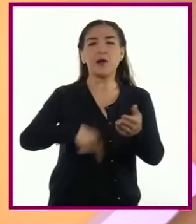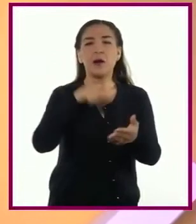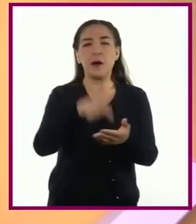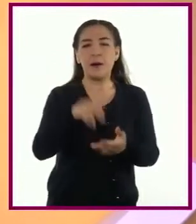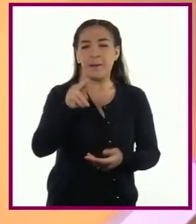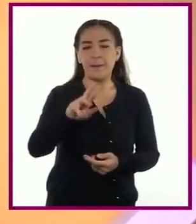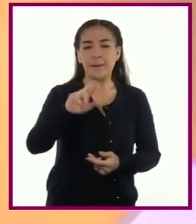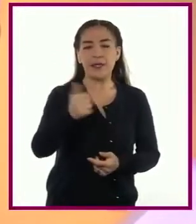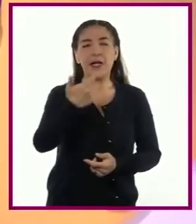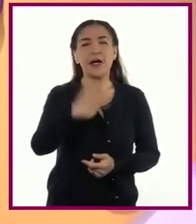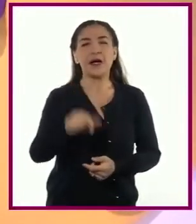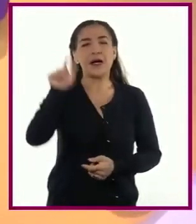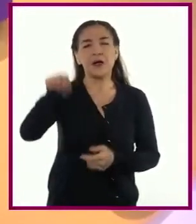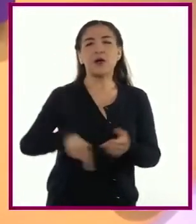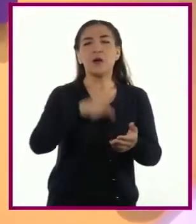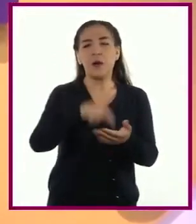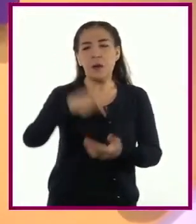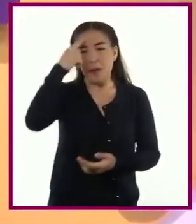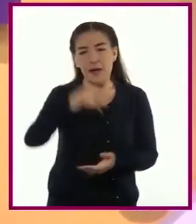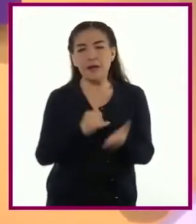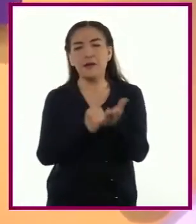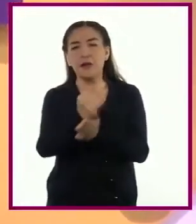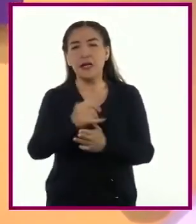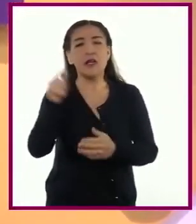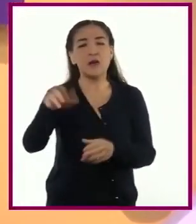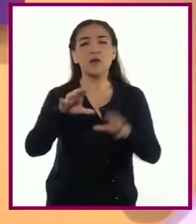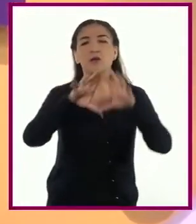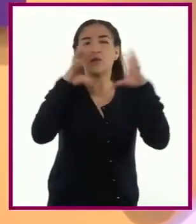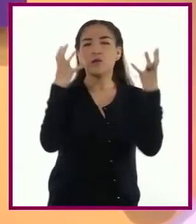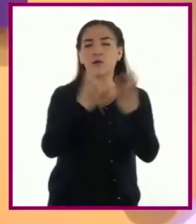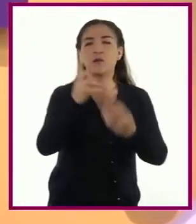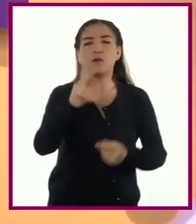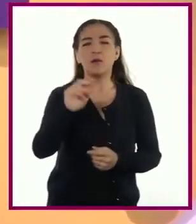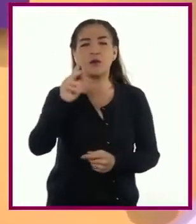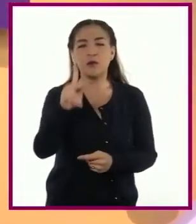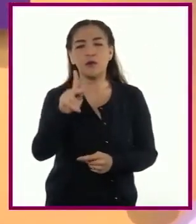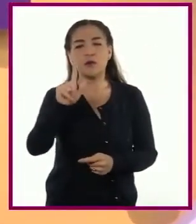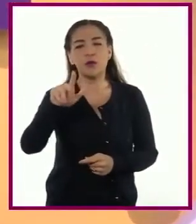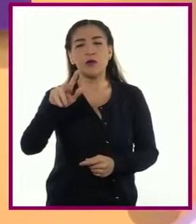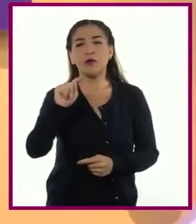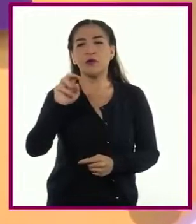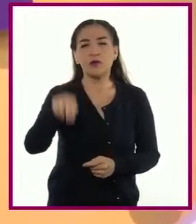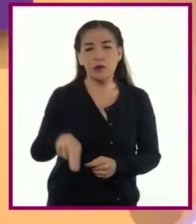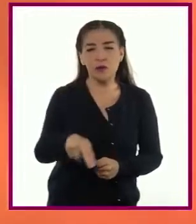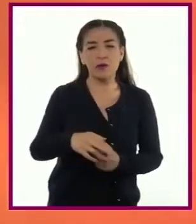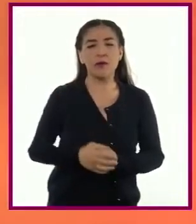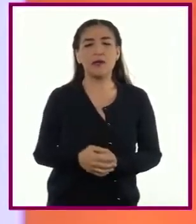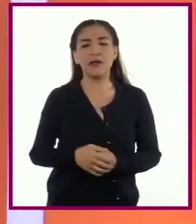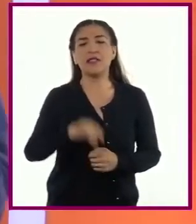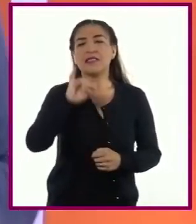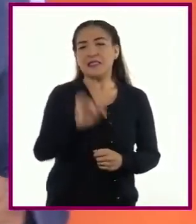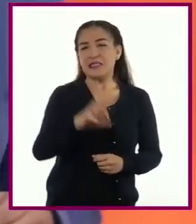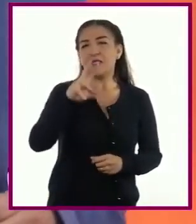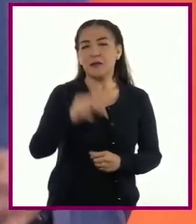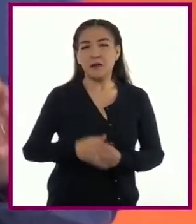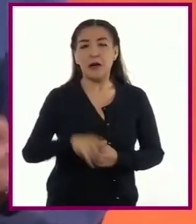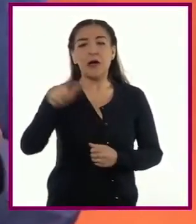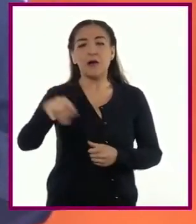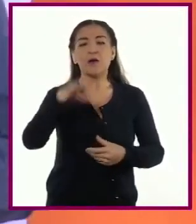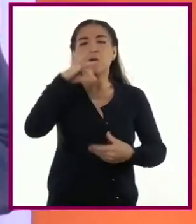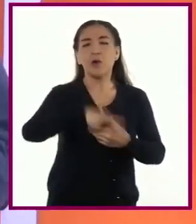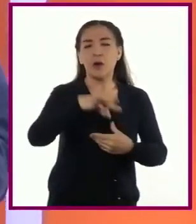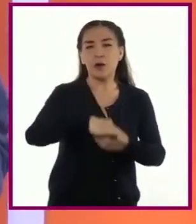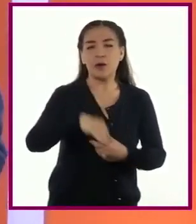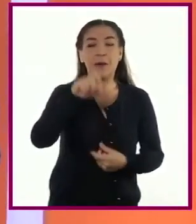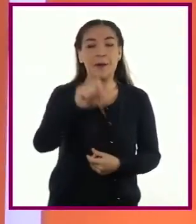Checa, para decidir si Plutón se mantenía bajo el concepto de planeta o no. La votación se llevó a cabo el